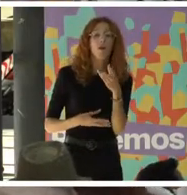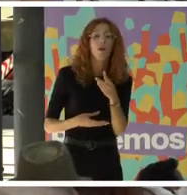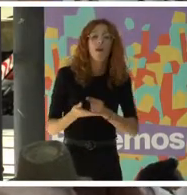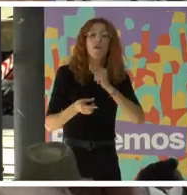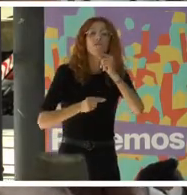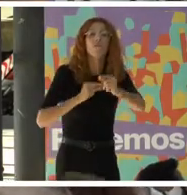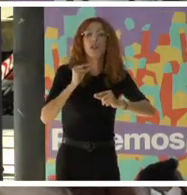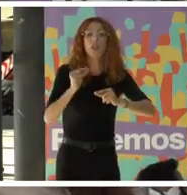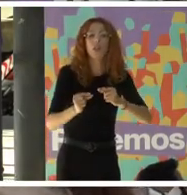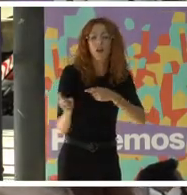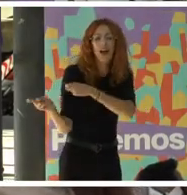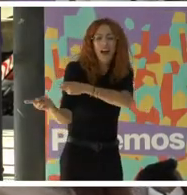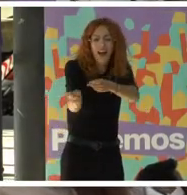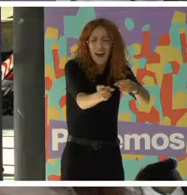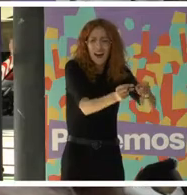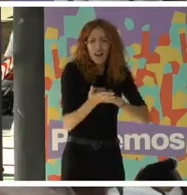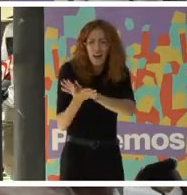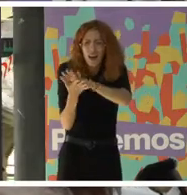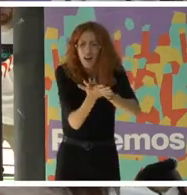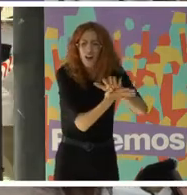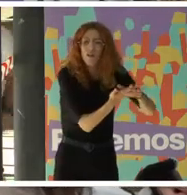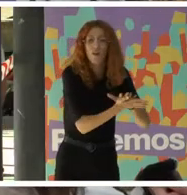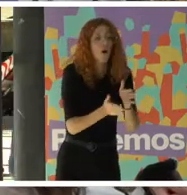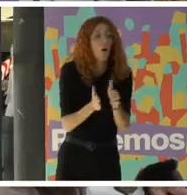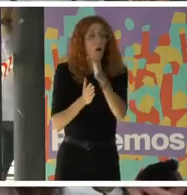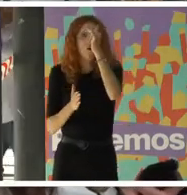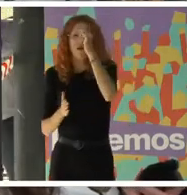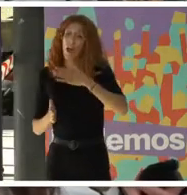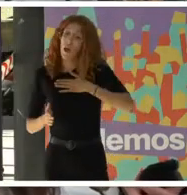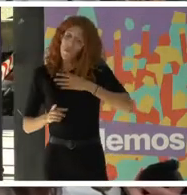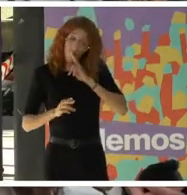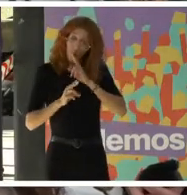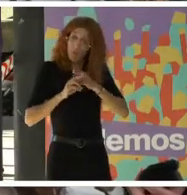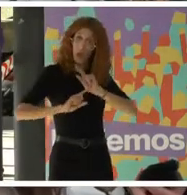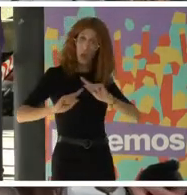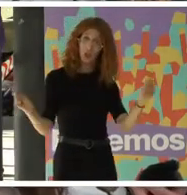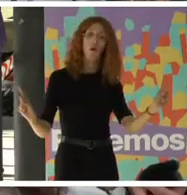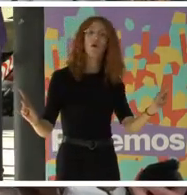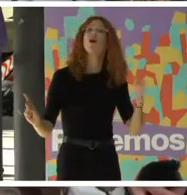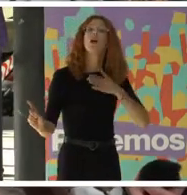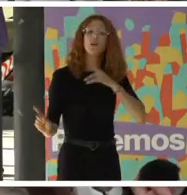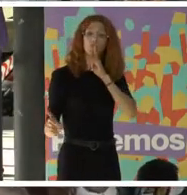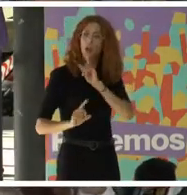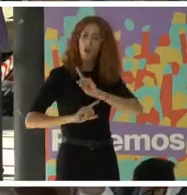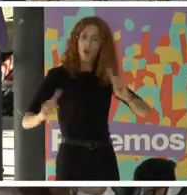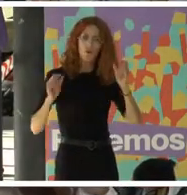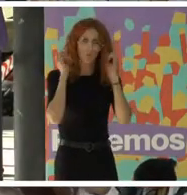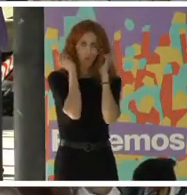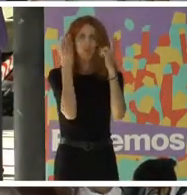un genocidio. No, compañeros, en mi nombre y desde luego no con nuestro silencio.